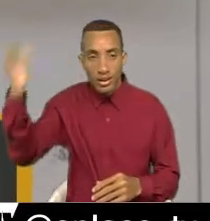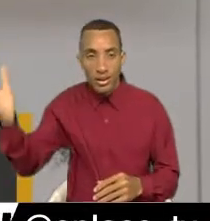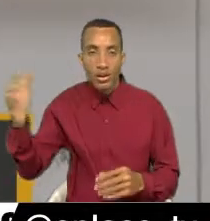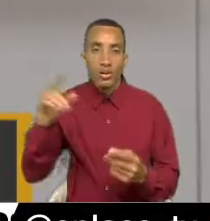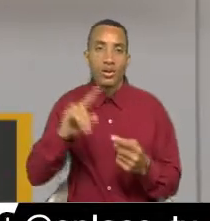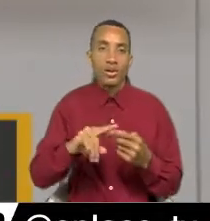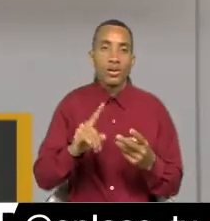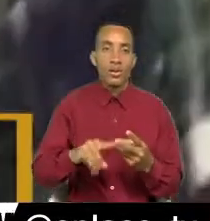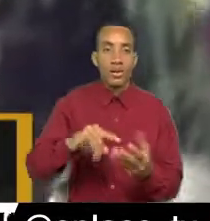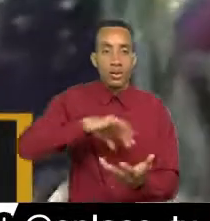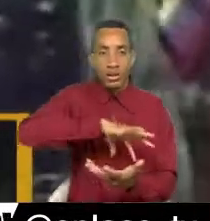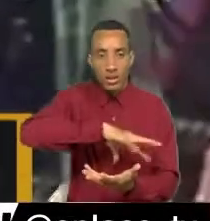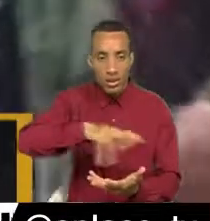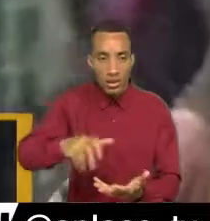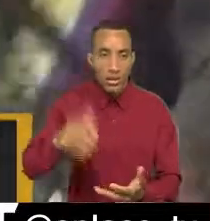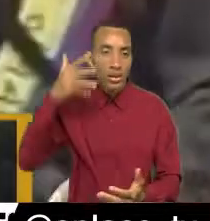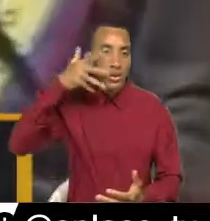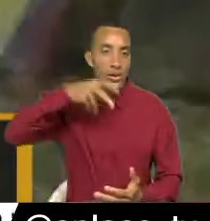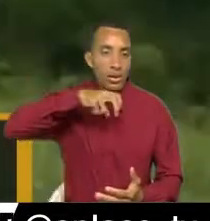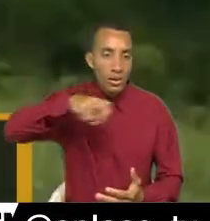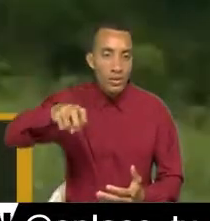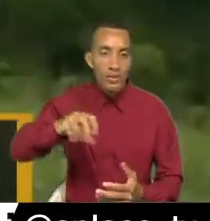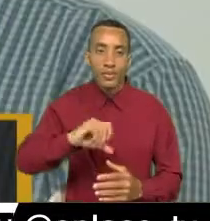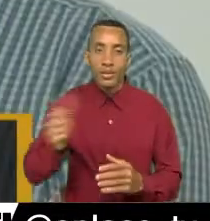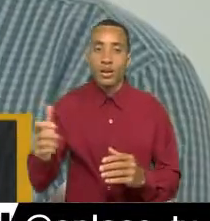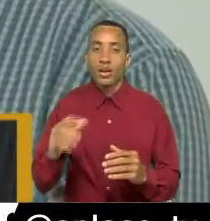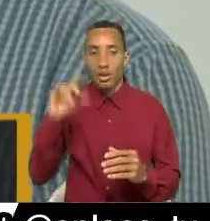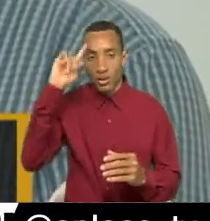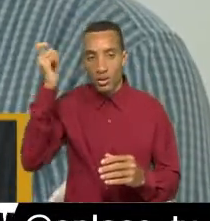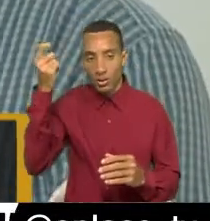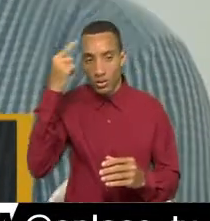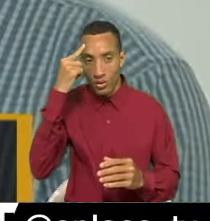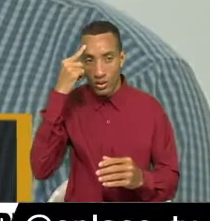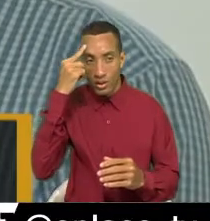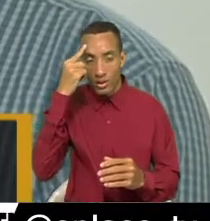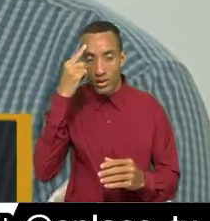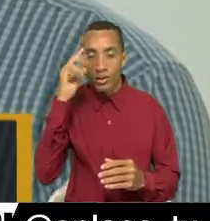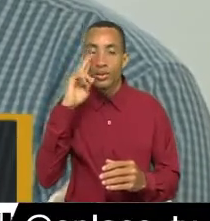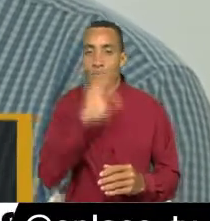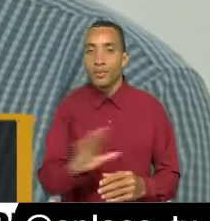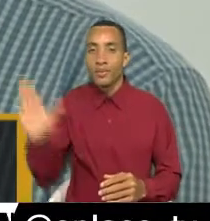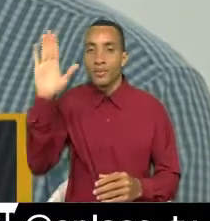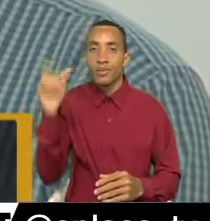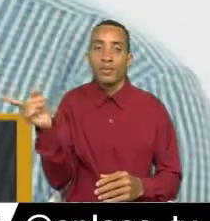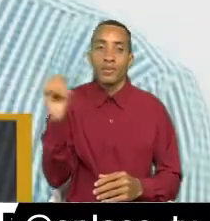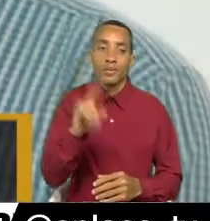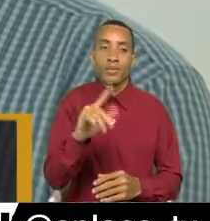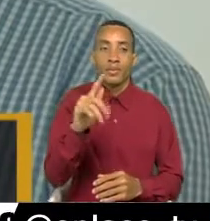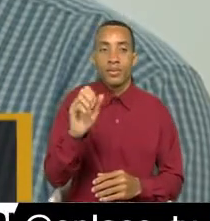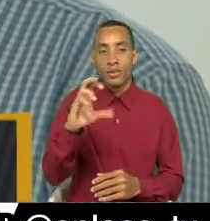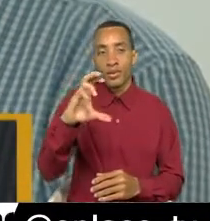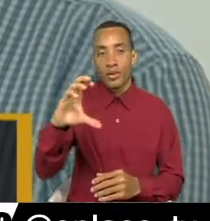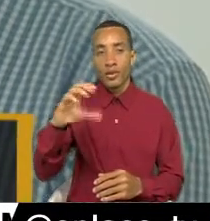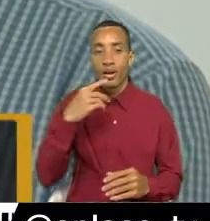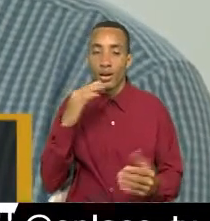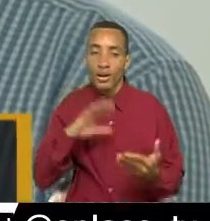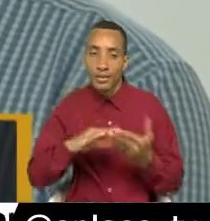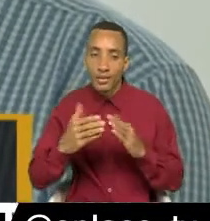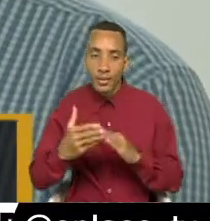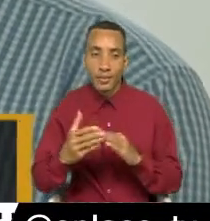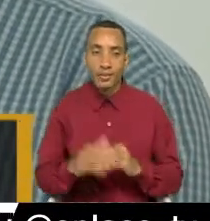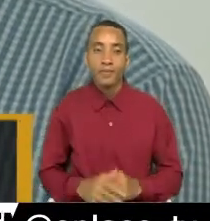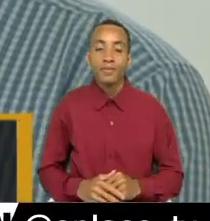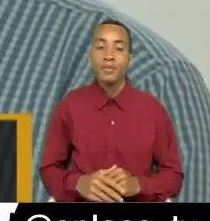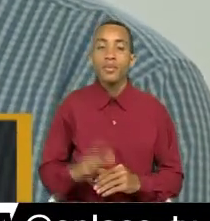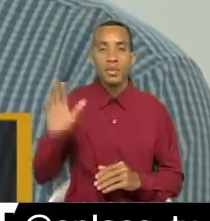paz establecidos entre el gobierno nacional y las FARC. Pues a ver, iniciamos con lo que usted conoce con las zonas veredales, luego de la